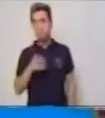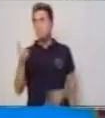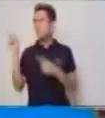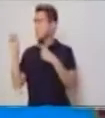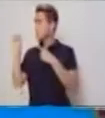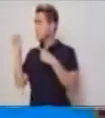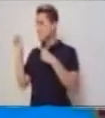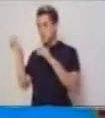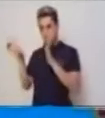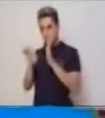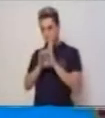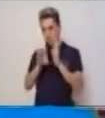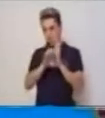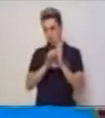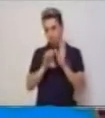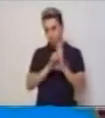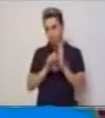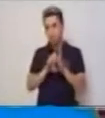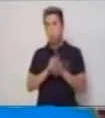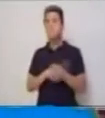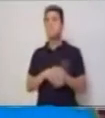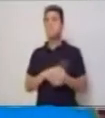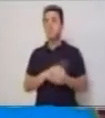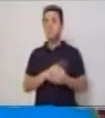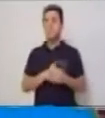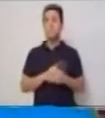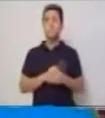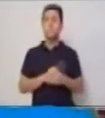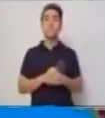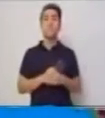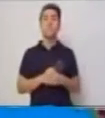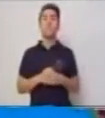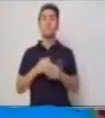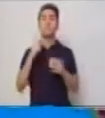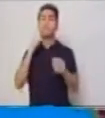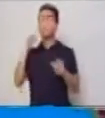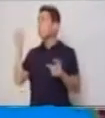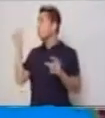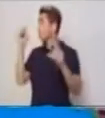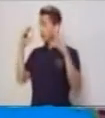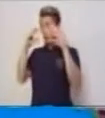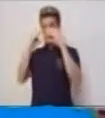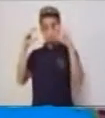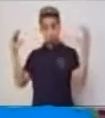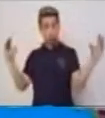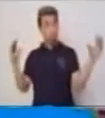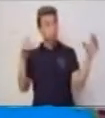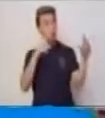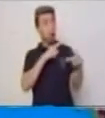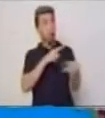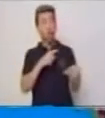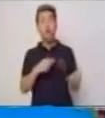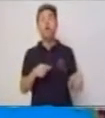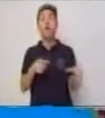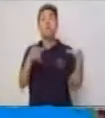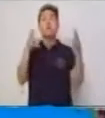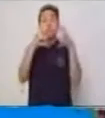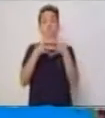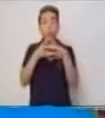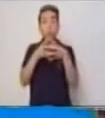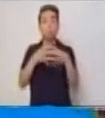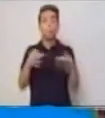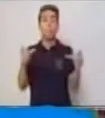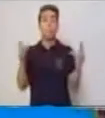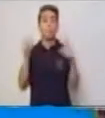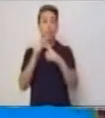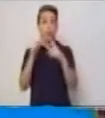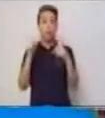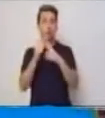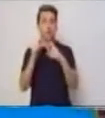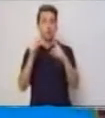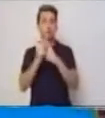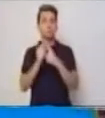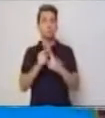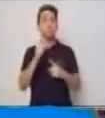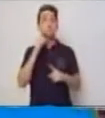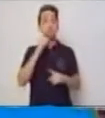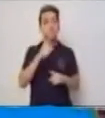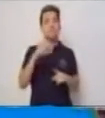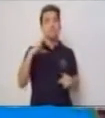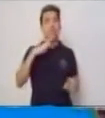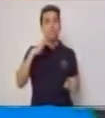Este es un conjunto de palabras. Estas palabras tienen